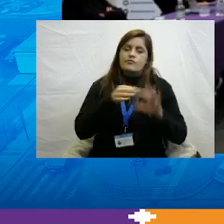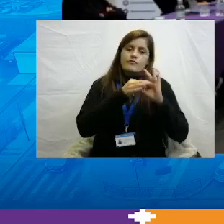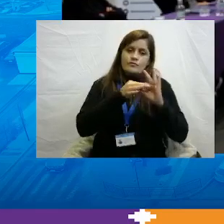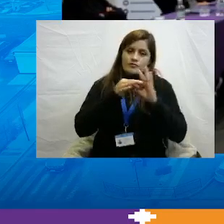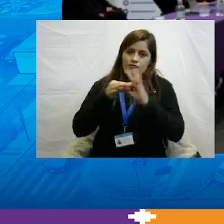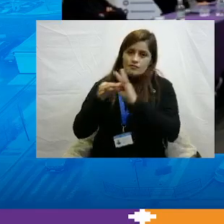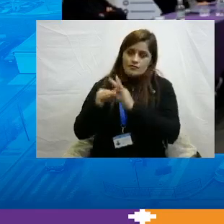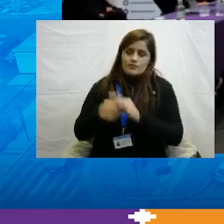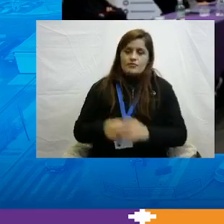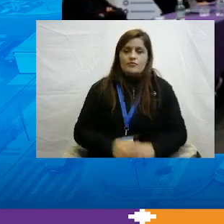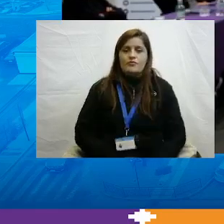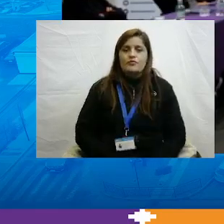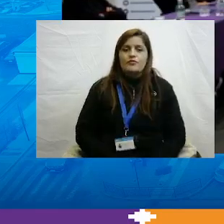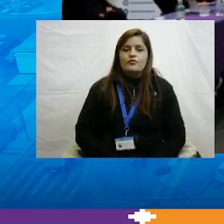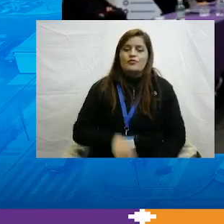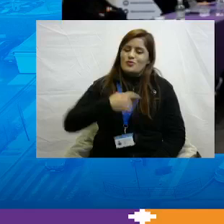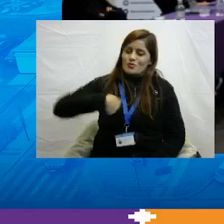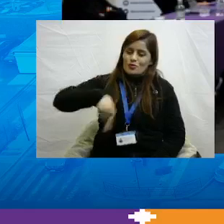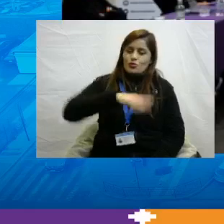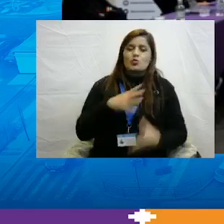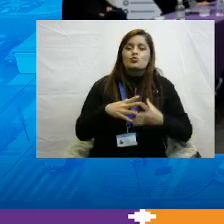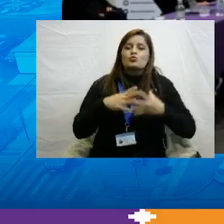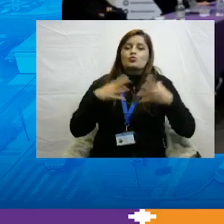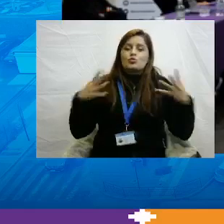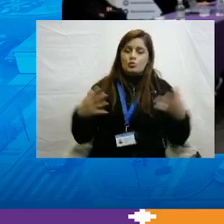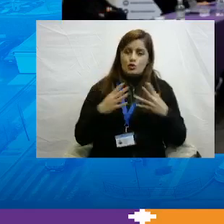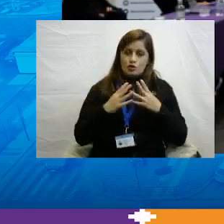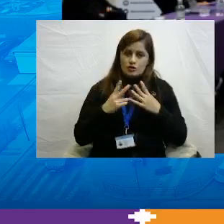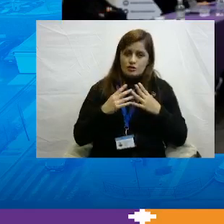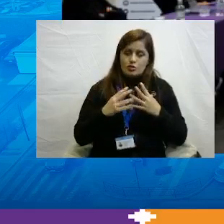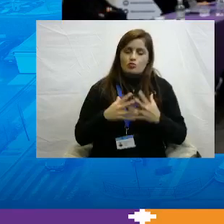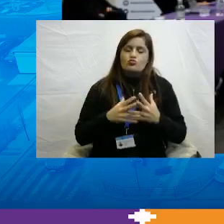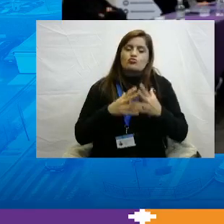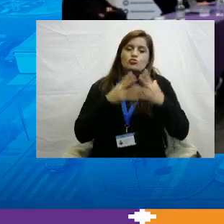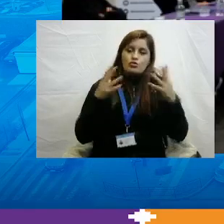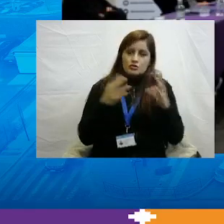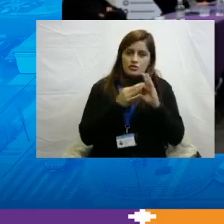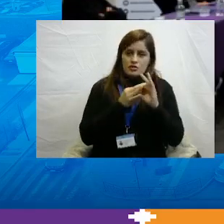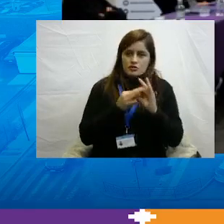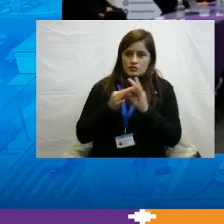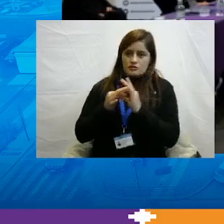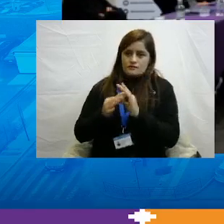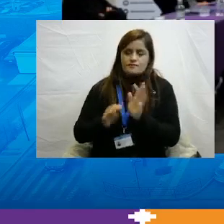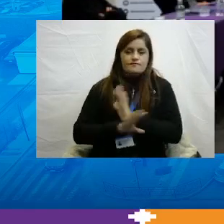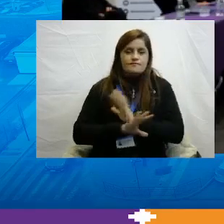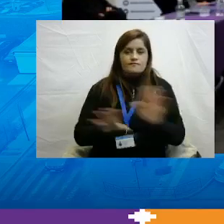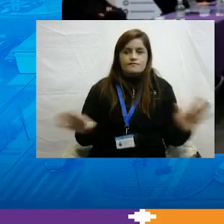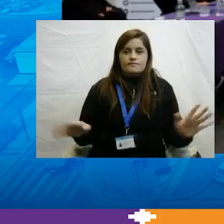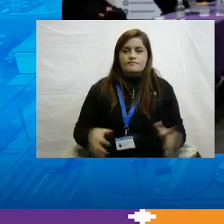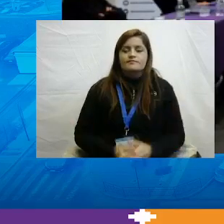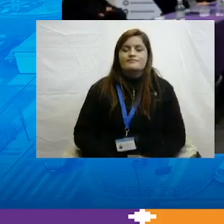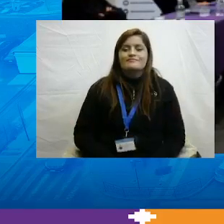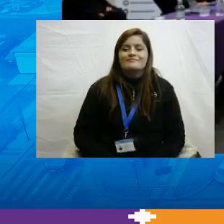la verdad que estamos muy contentos, así que muchas gracias. Eso es, alcaldesa.